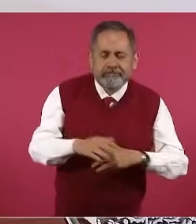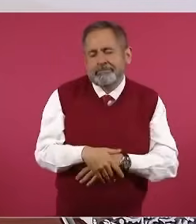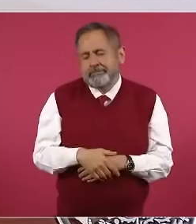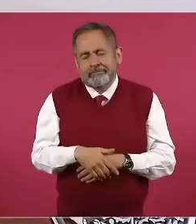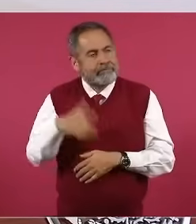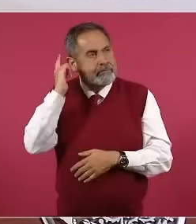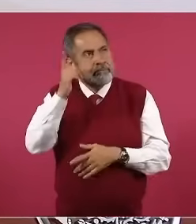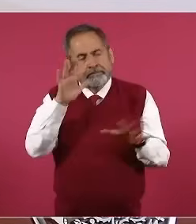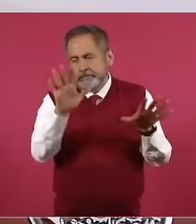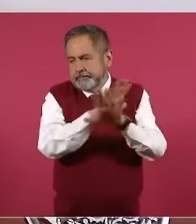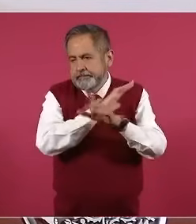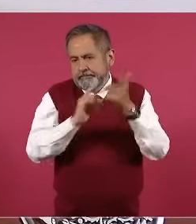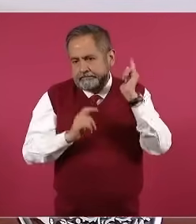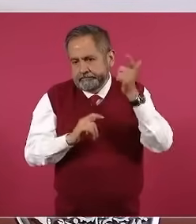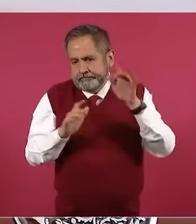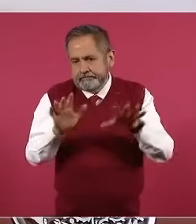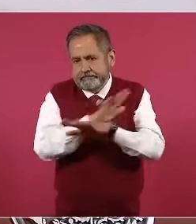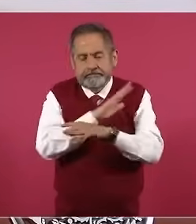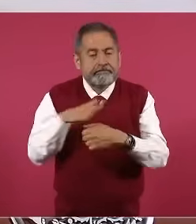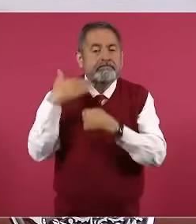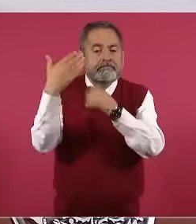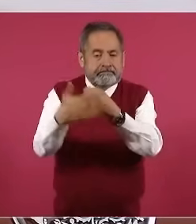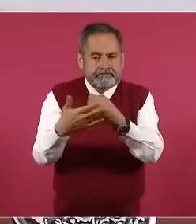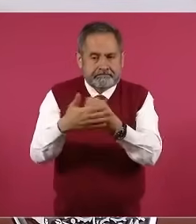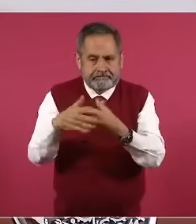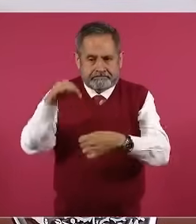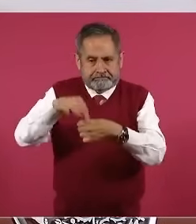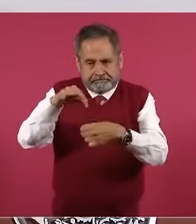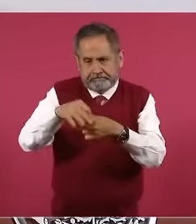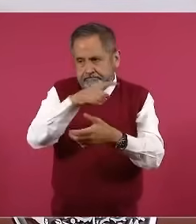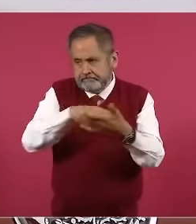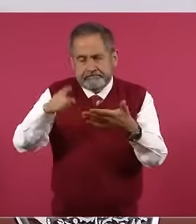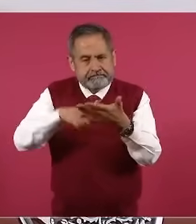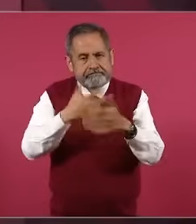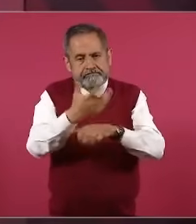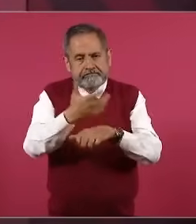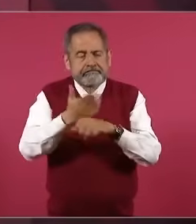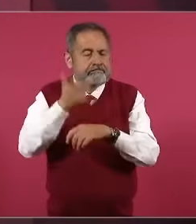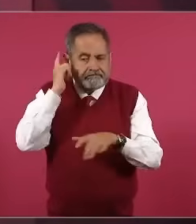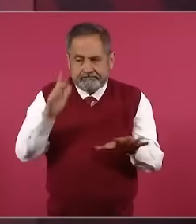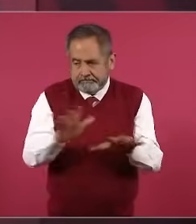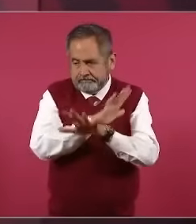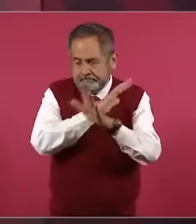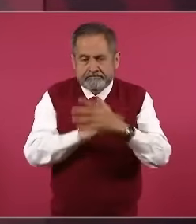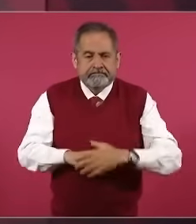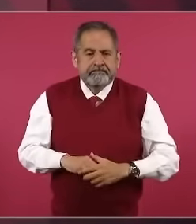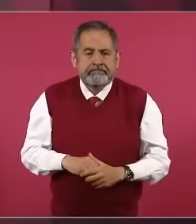cambie ahora que van a haber elecciones en Estados Unidos.